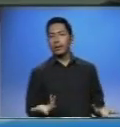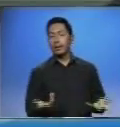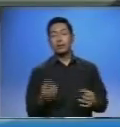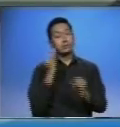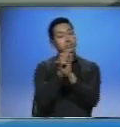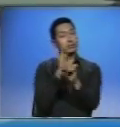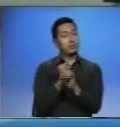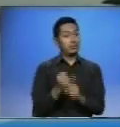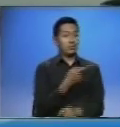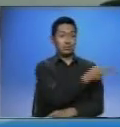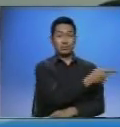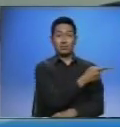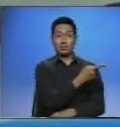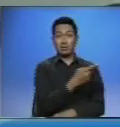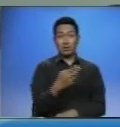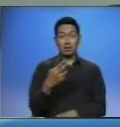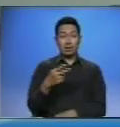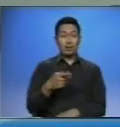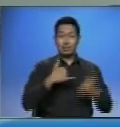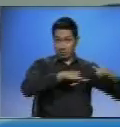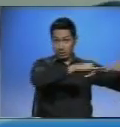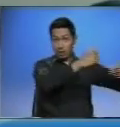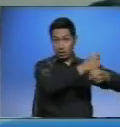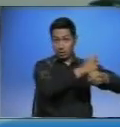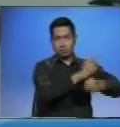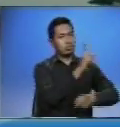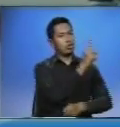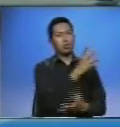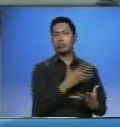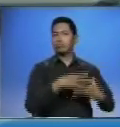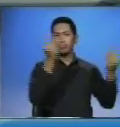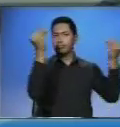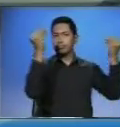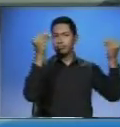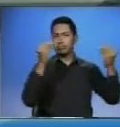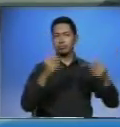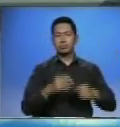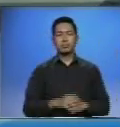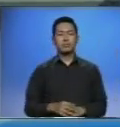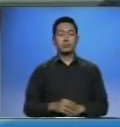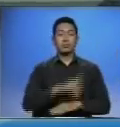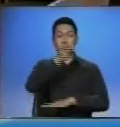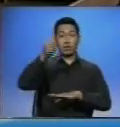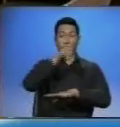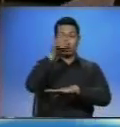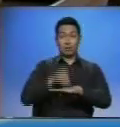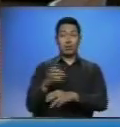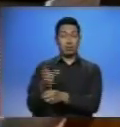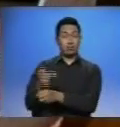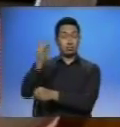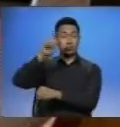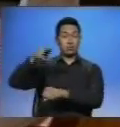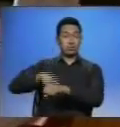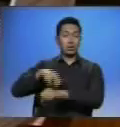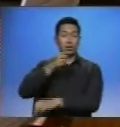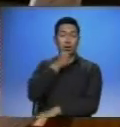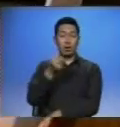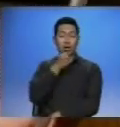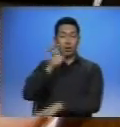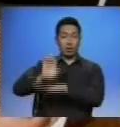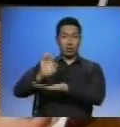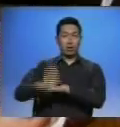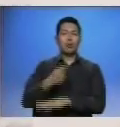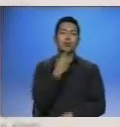no tienen razón de existir. Esas instituciones deben desaparecer. Los directivos del gremio a nivel nacional afirmaron